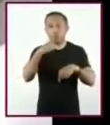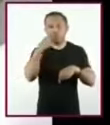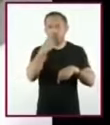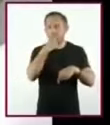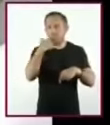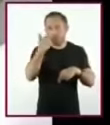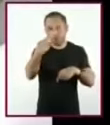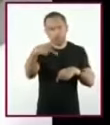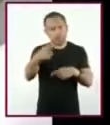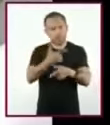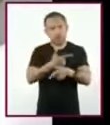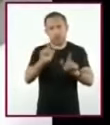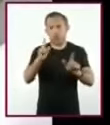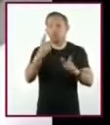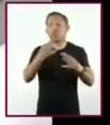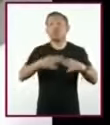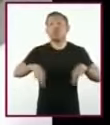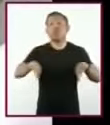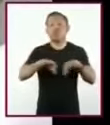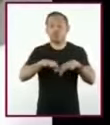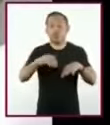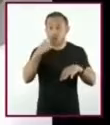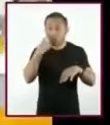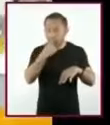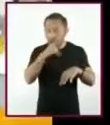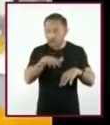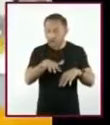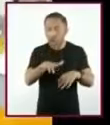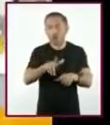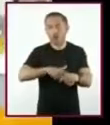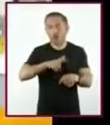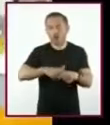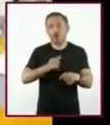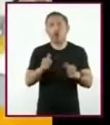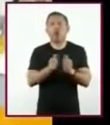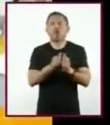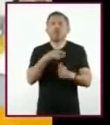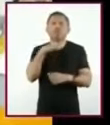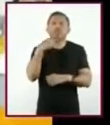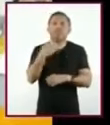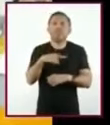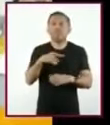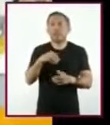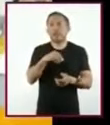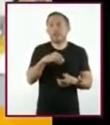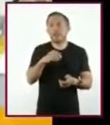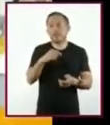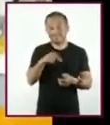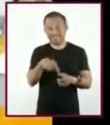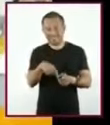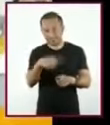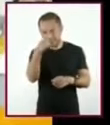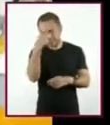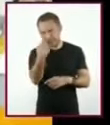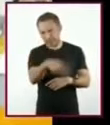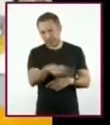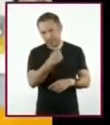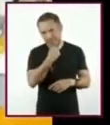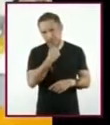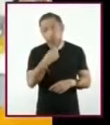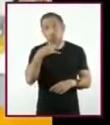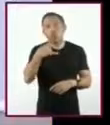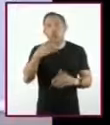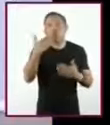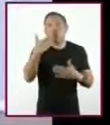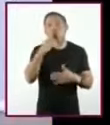vea el color y todo lo que tienes. Puedes ponerle chilitos. Yo esto lo orienté más como para los niños que no comen